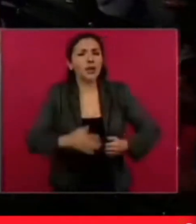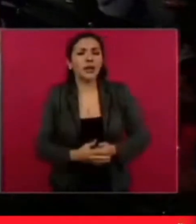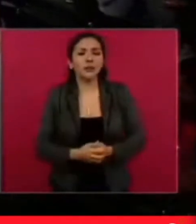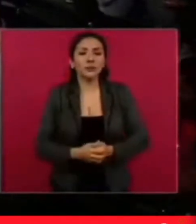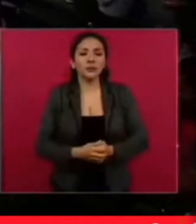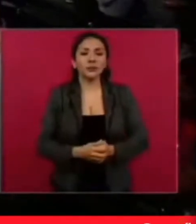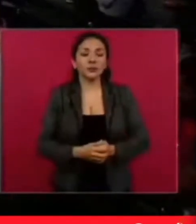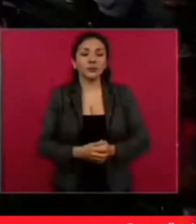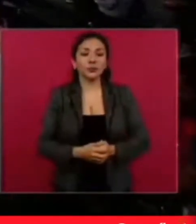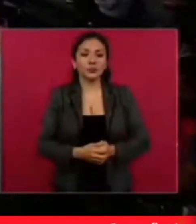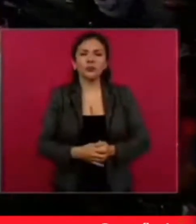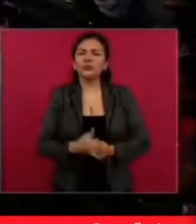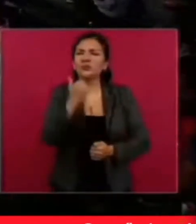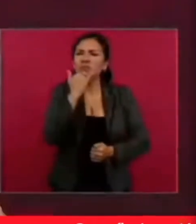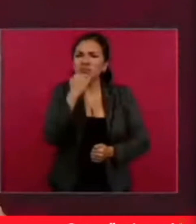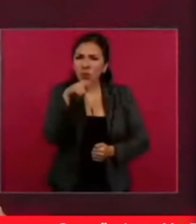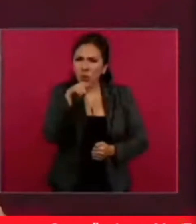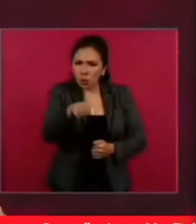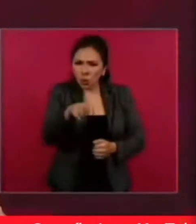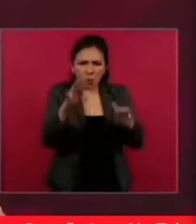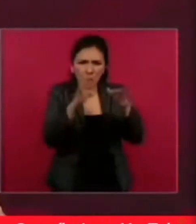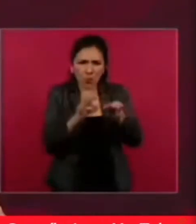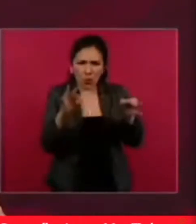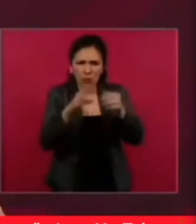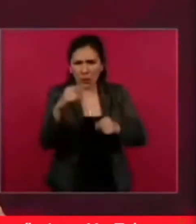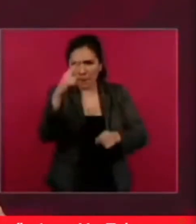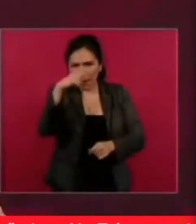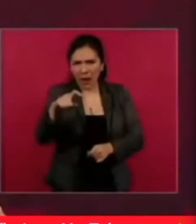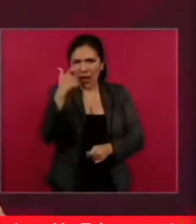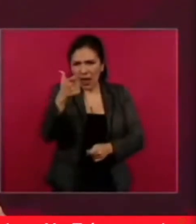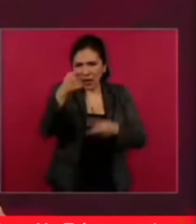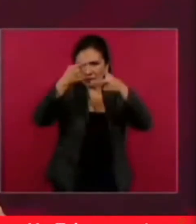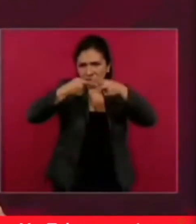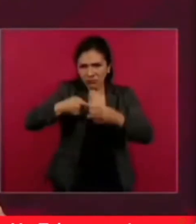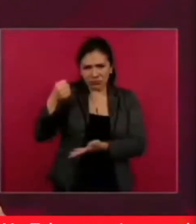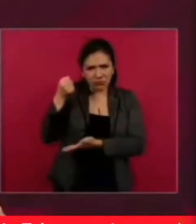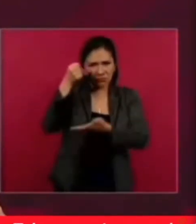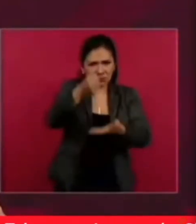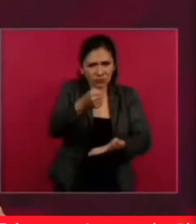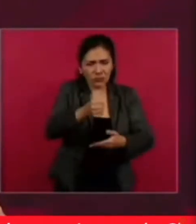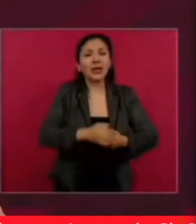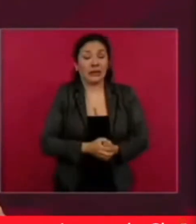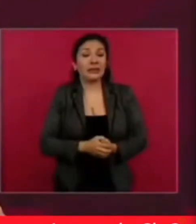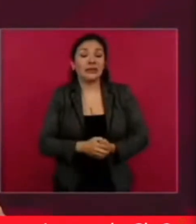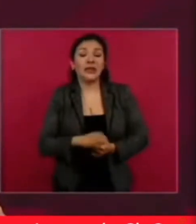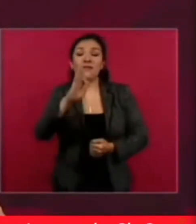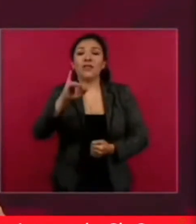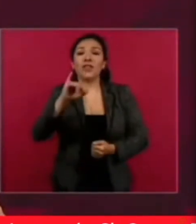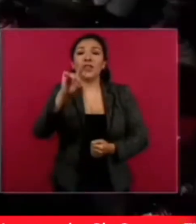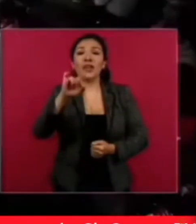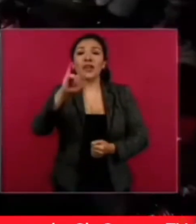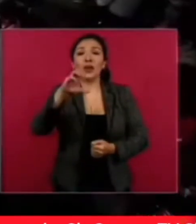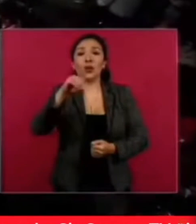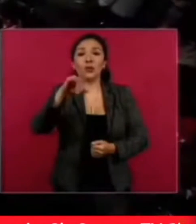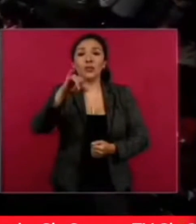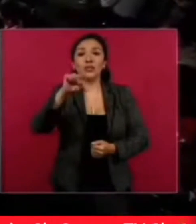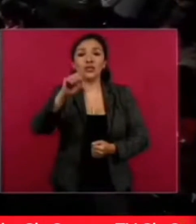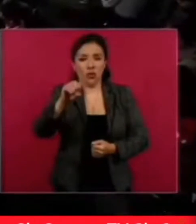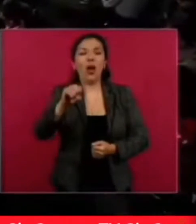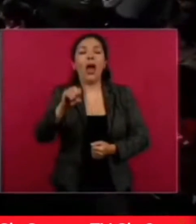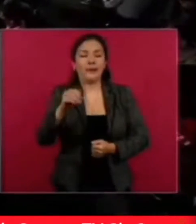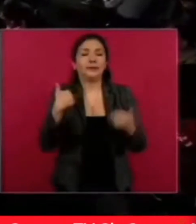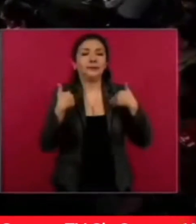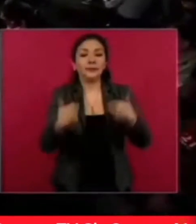¿Hablas sobre lo del presupuesto? Sí, del fideicomiso. Ah, sí.